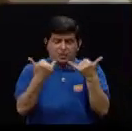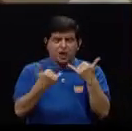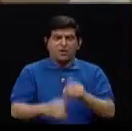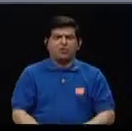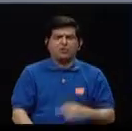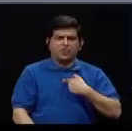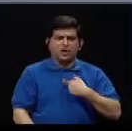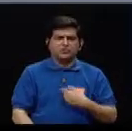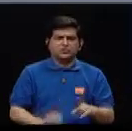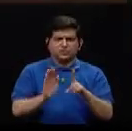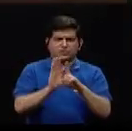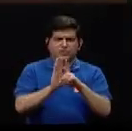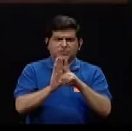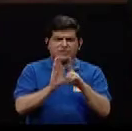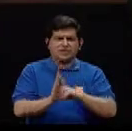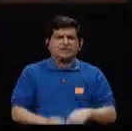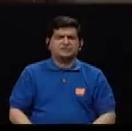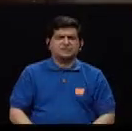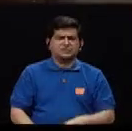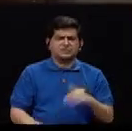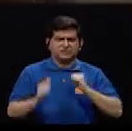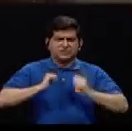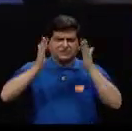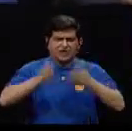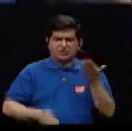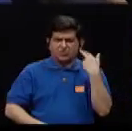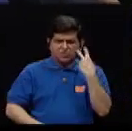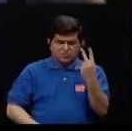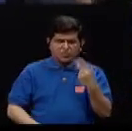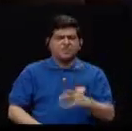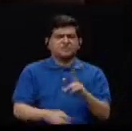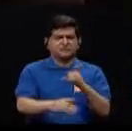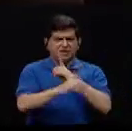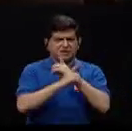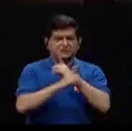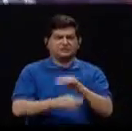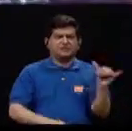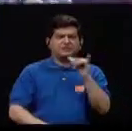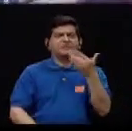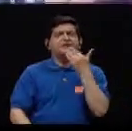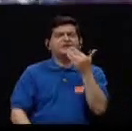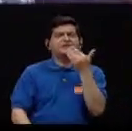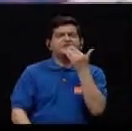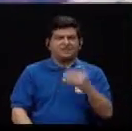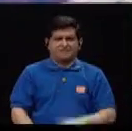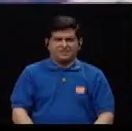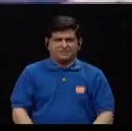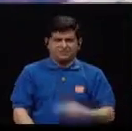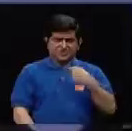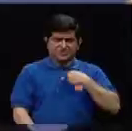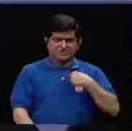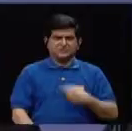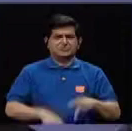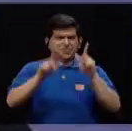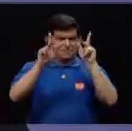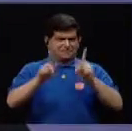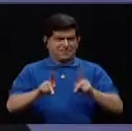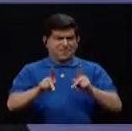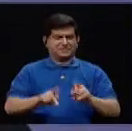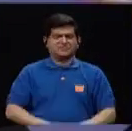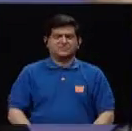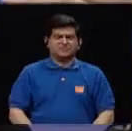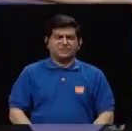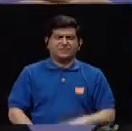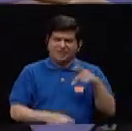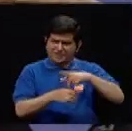pienso defender los derechos de los actores audiovisuales. Y también gracias porque el hecho de ser un poco figura me ha